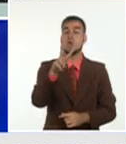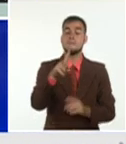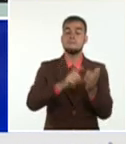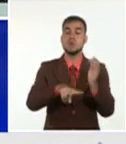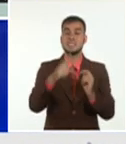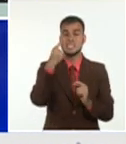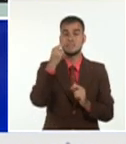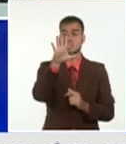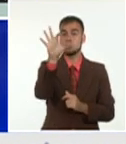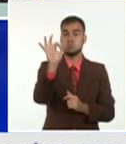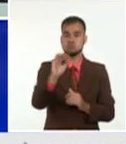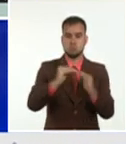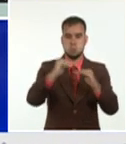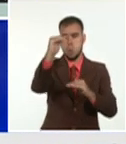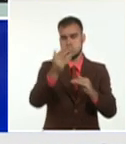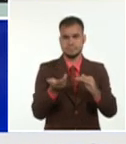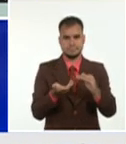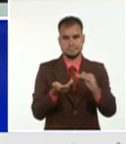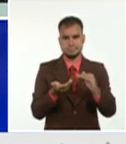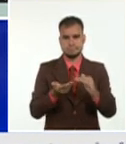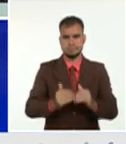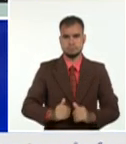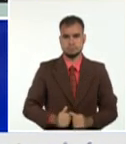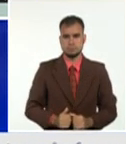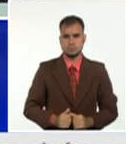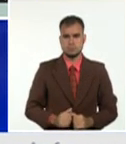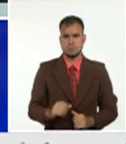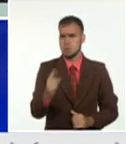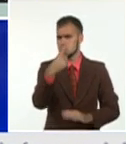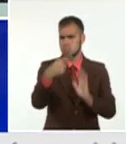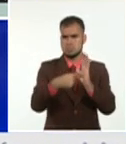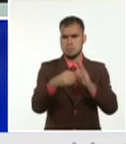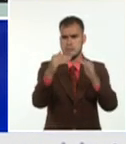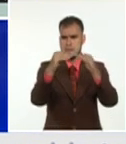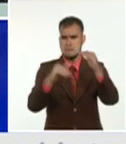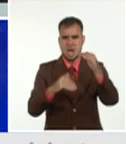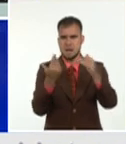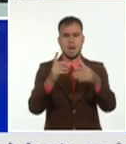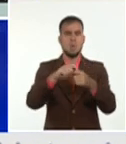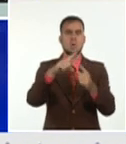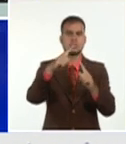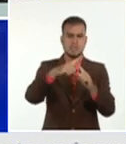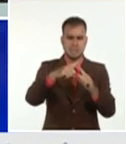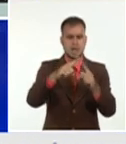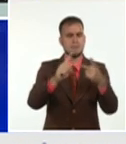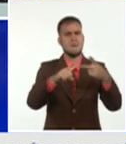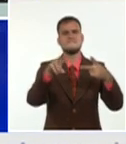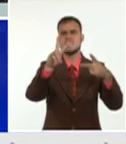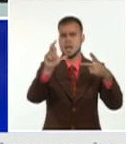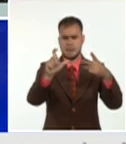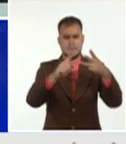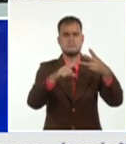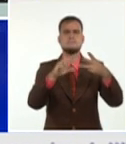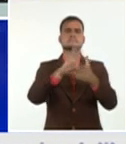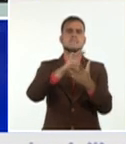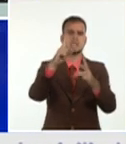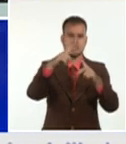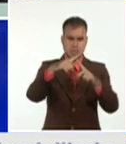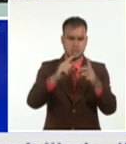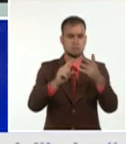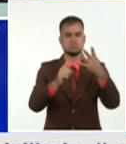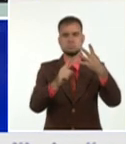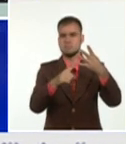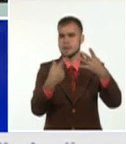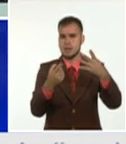tienen. Solo quedan por debajo Guantánamo, Villa Clara, Matanzas y el municipio especial. El resto